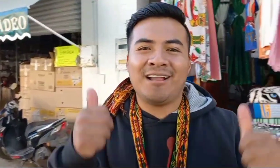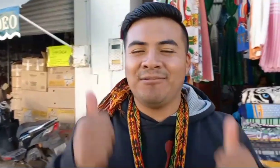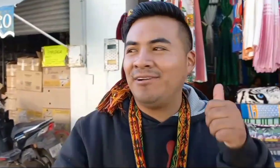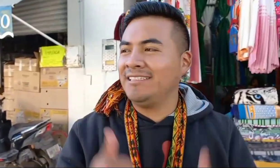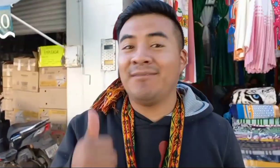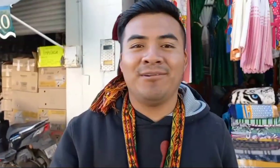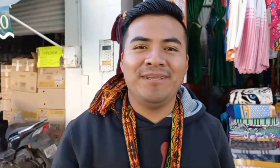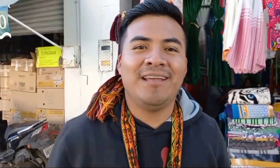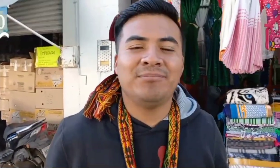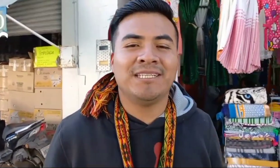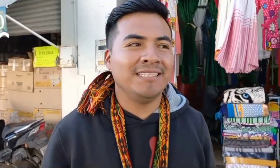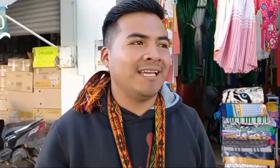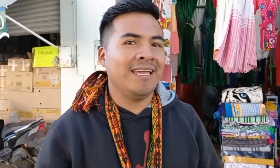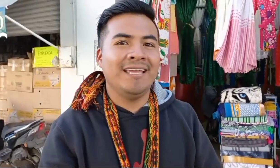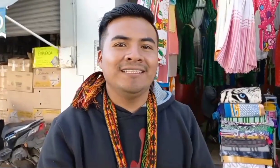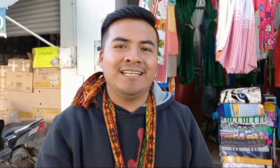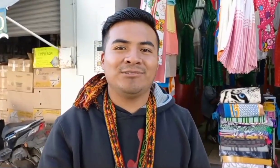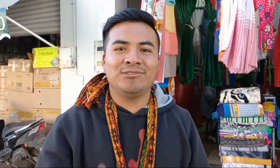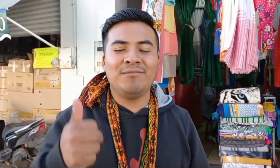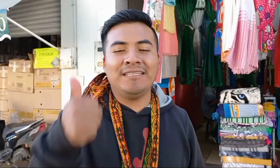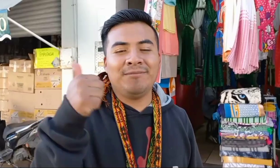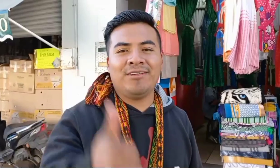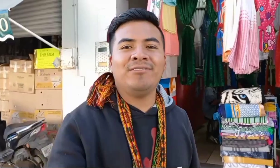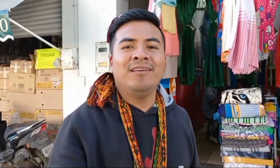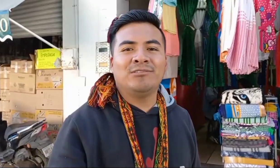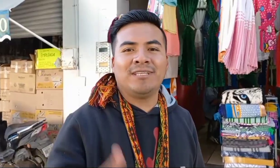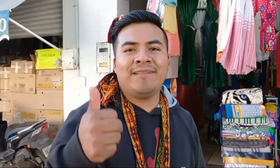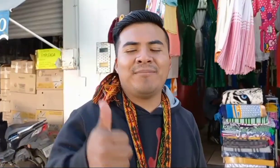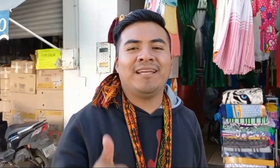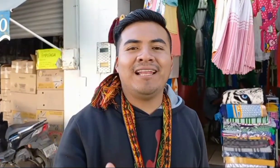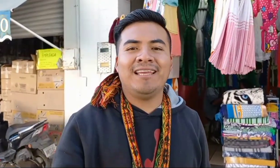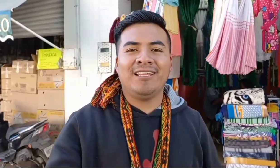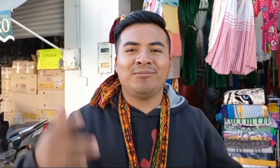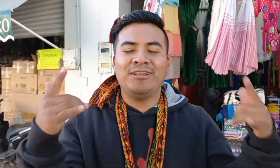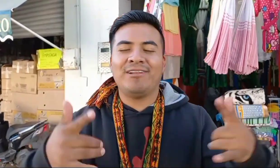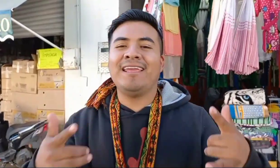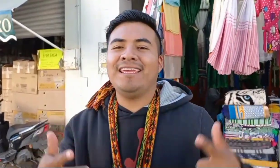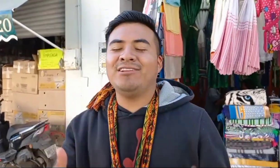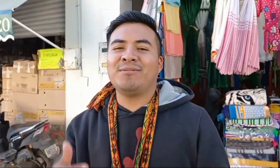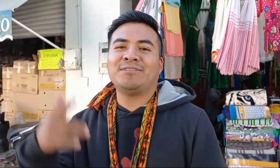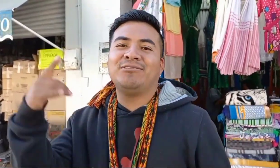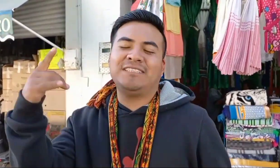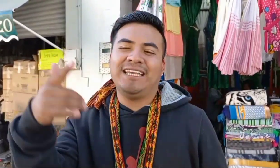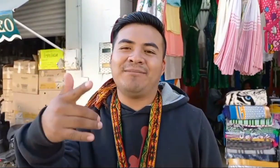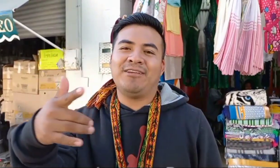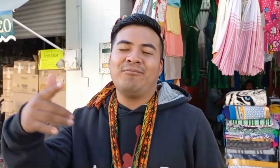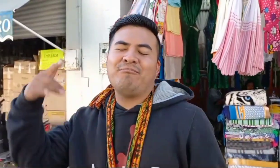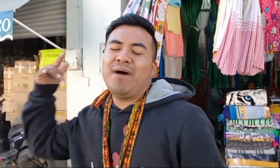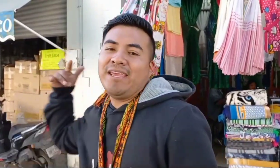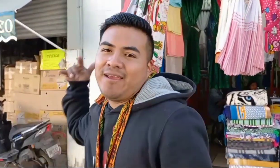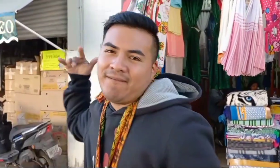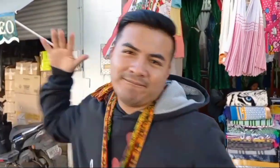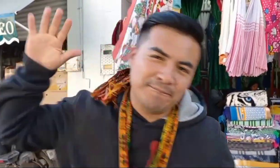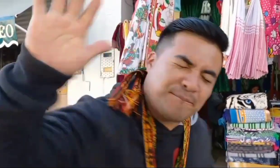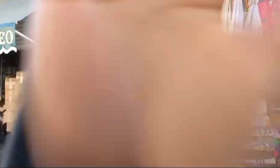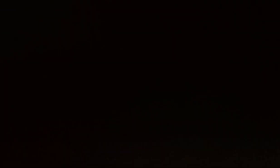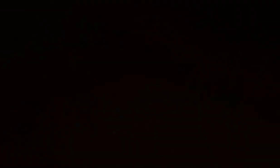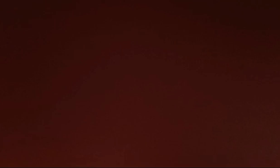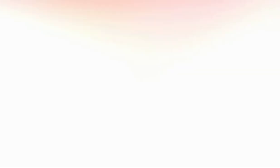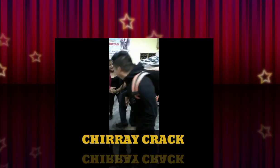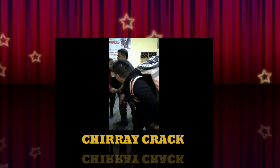Ya se acabó esta bromita, pues así que si les gustó este video, suscríbete a mi canal, deja tu bonito like y nos vemos en un siguiente video. Bye.